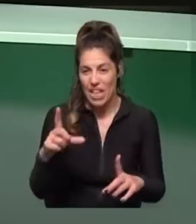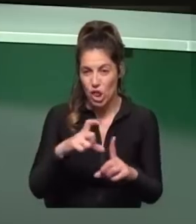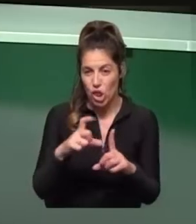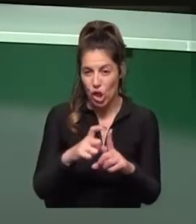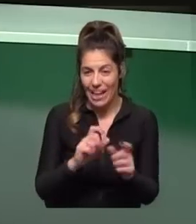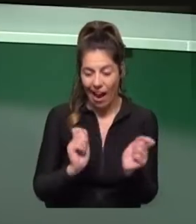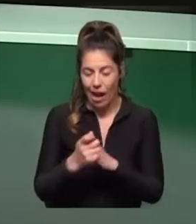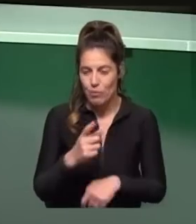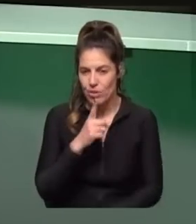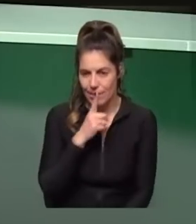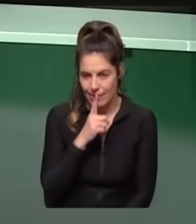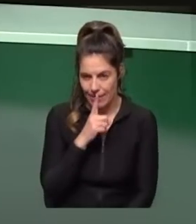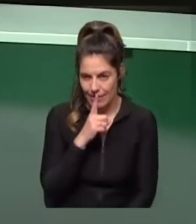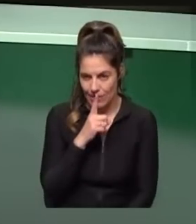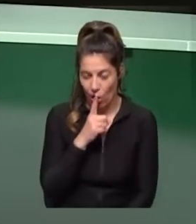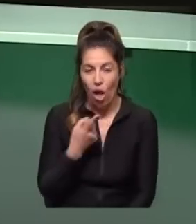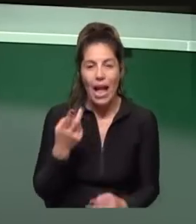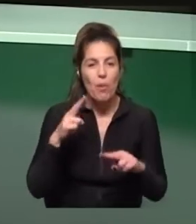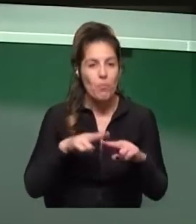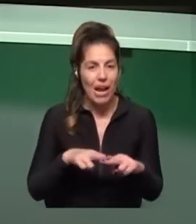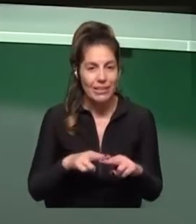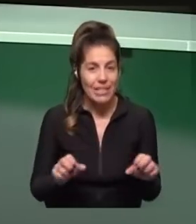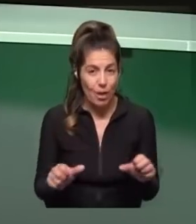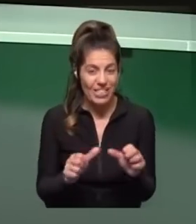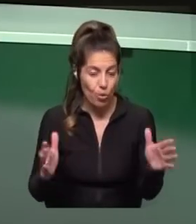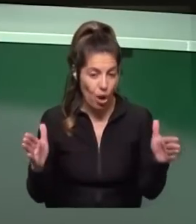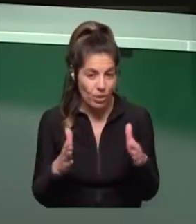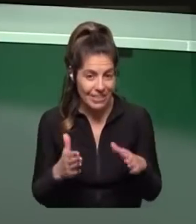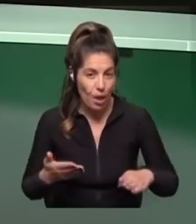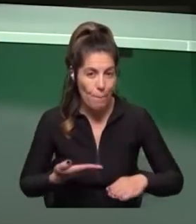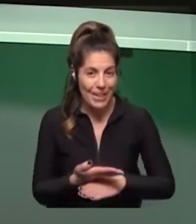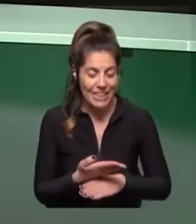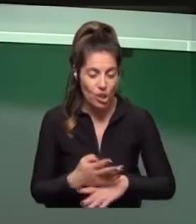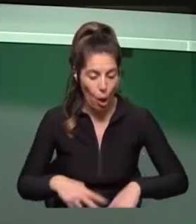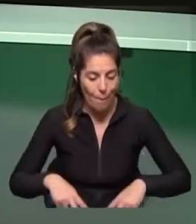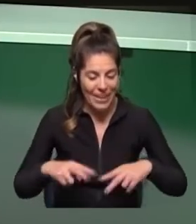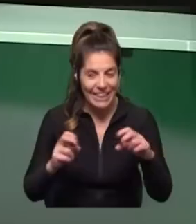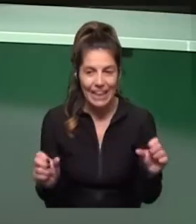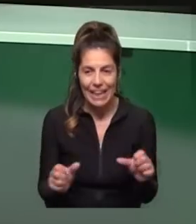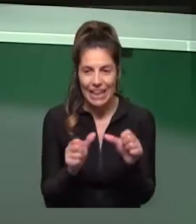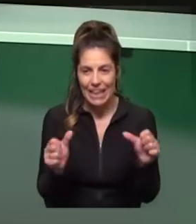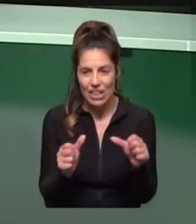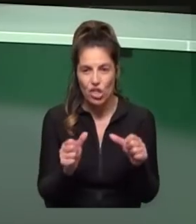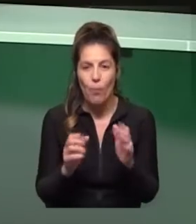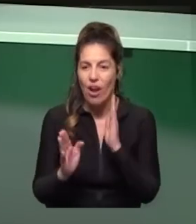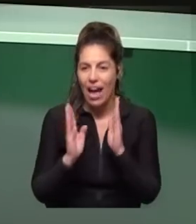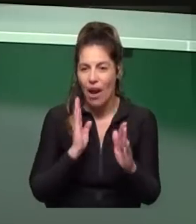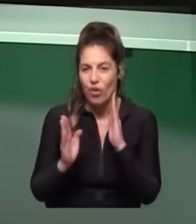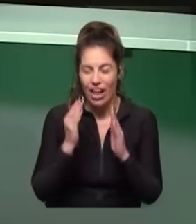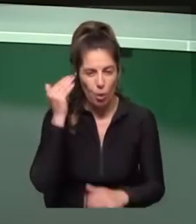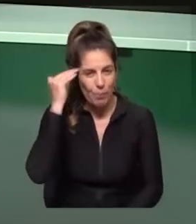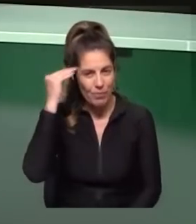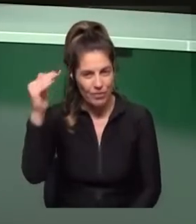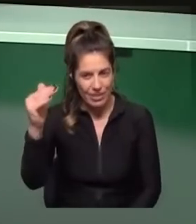de su silencio Además este martes habrá una audiencia tras un pedido de peritaje hecho por la defensa del profesor